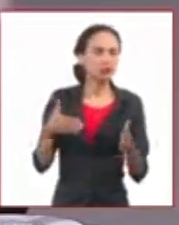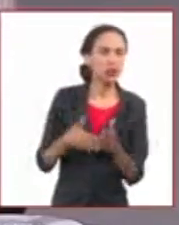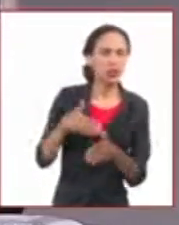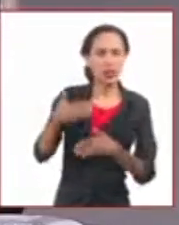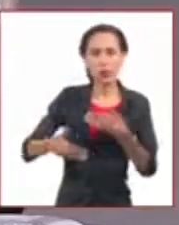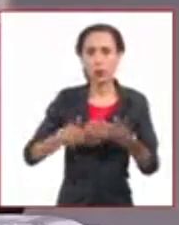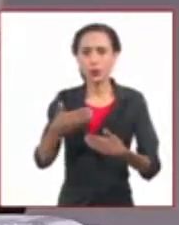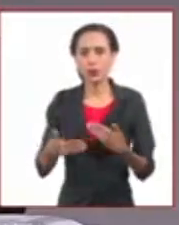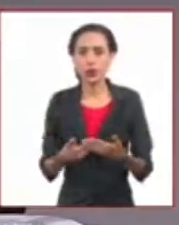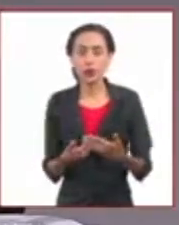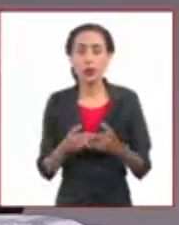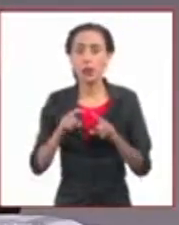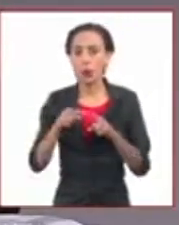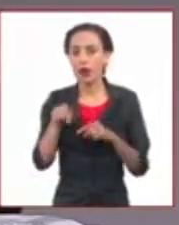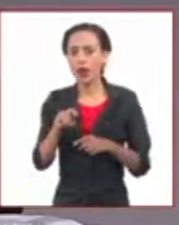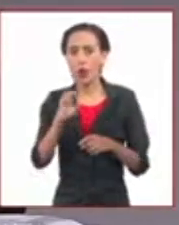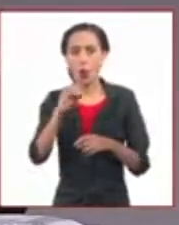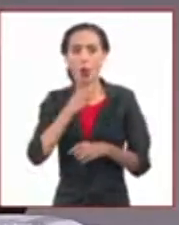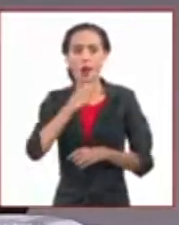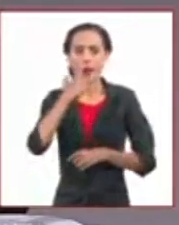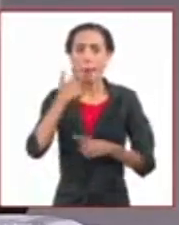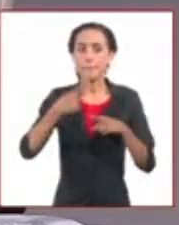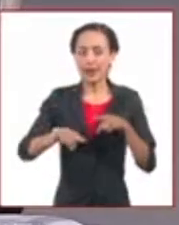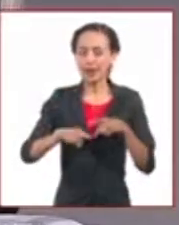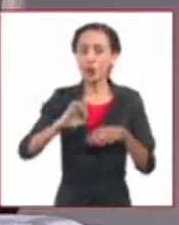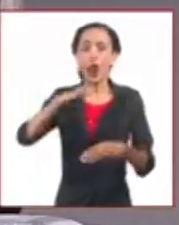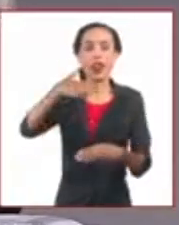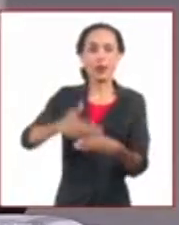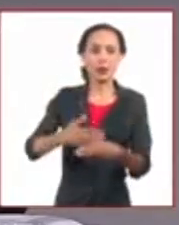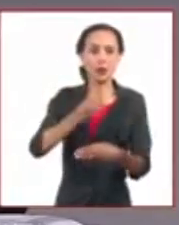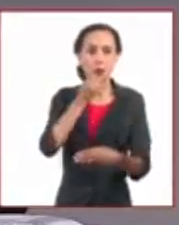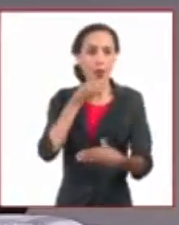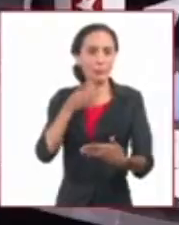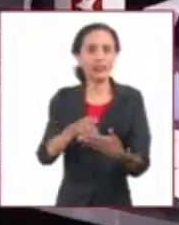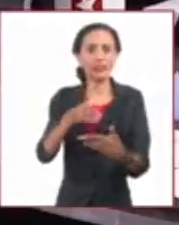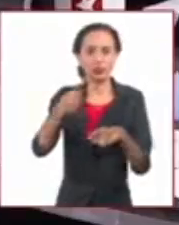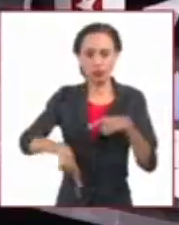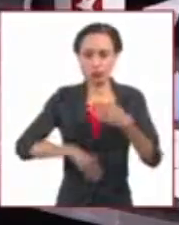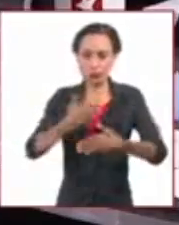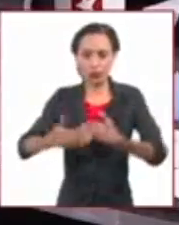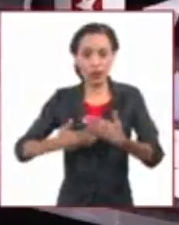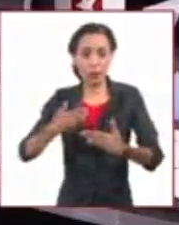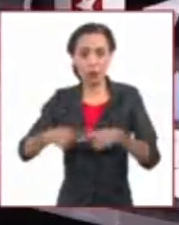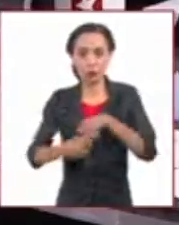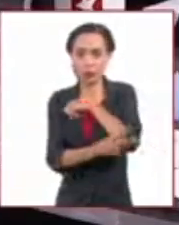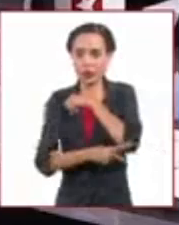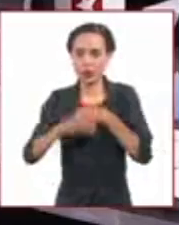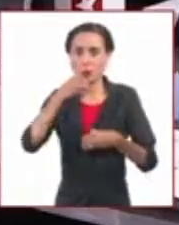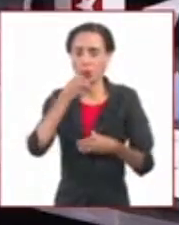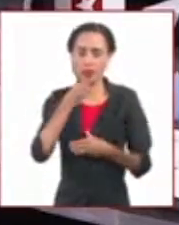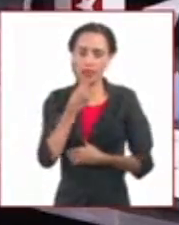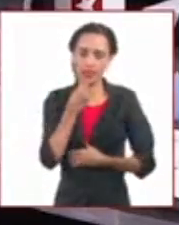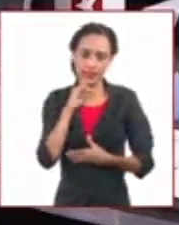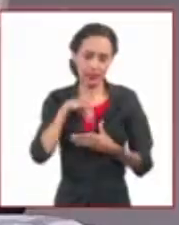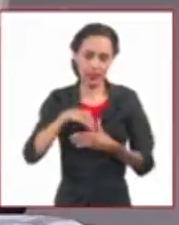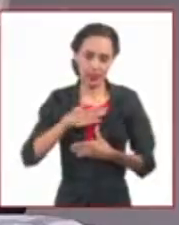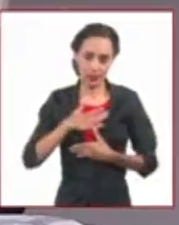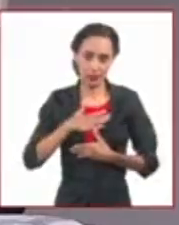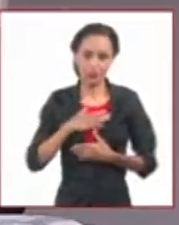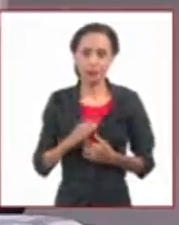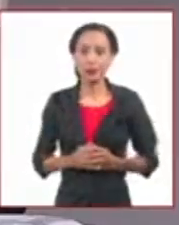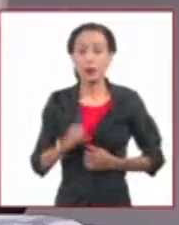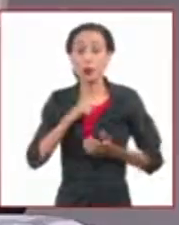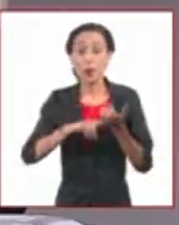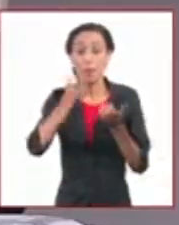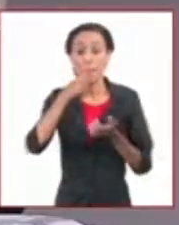de los límites que por sentimientos políticos se puedan adoptar en determinado momento por ejemplo para ver mencionaba el golpe de estado